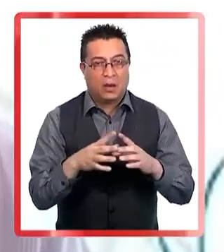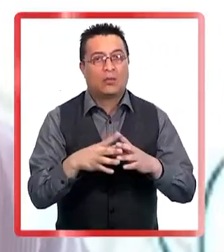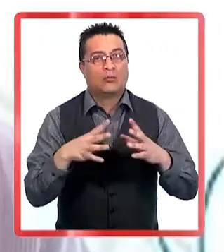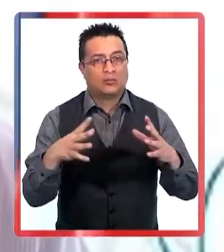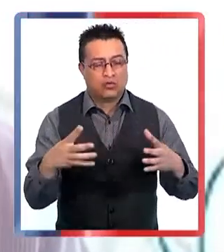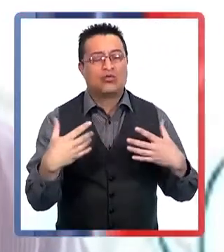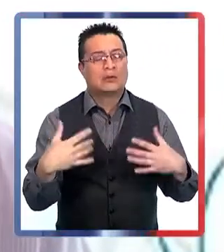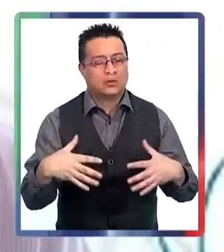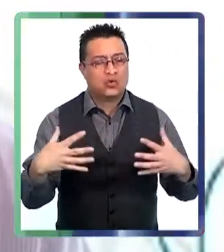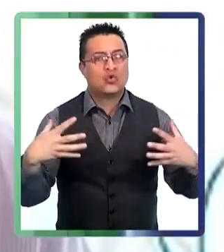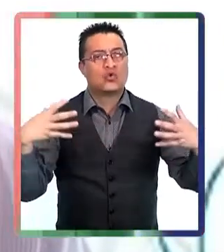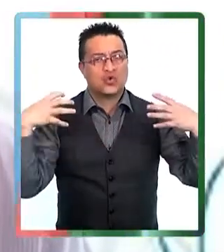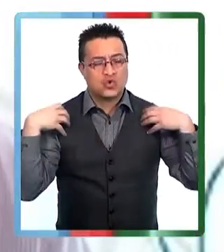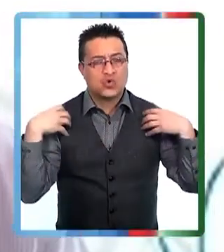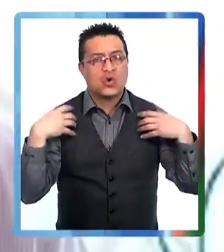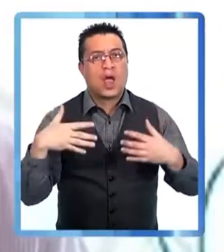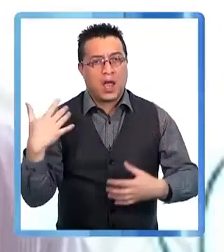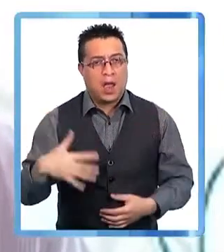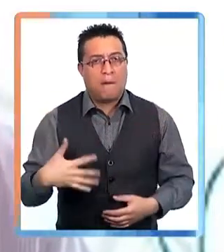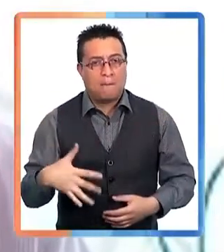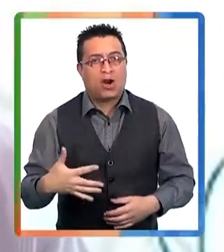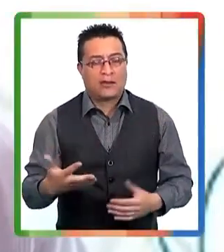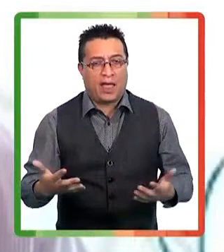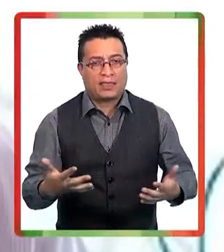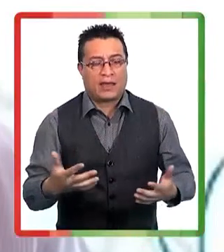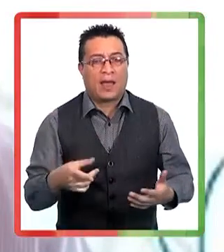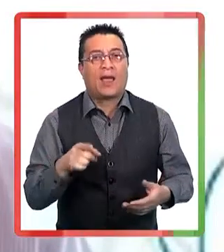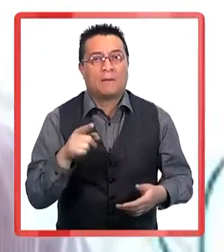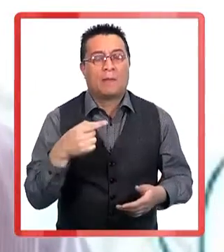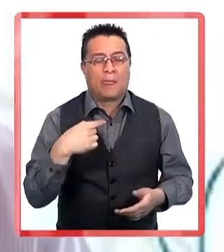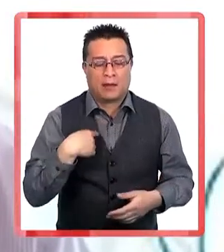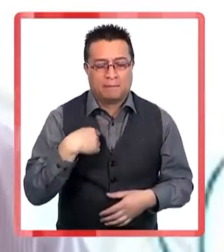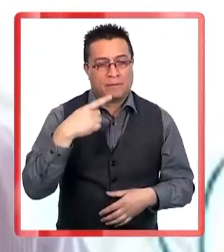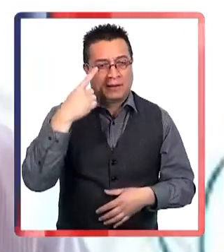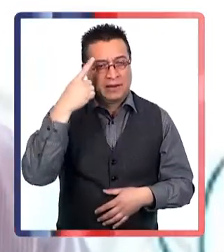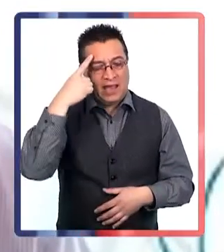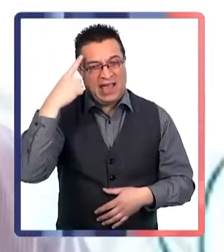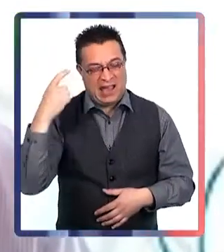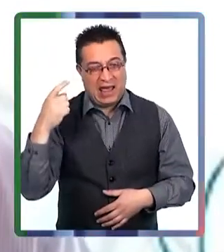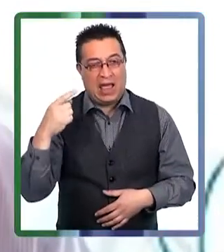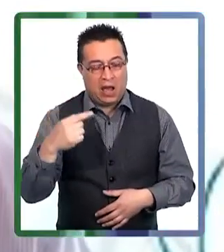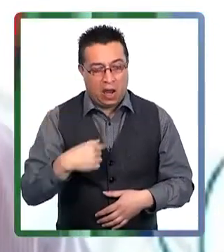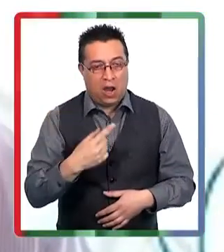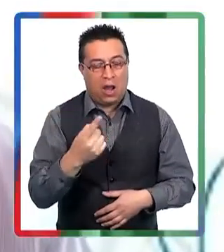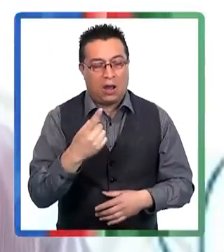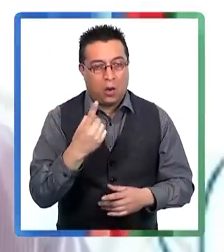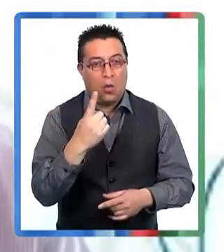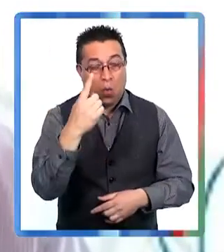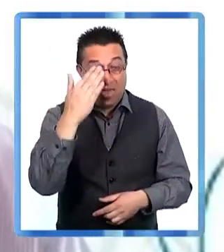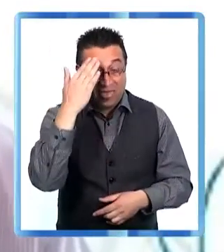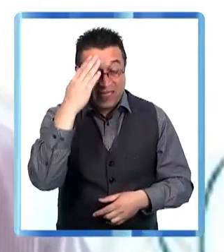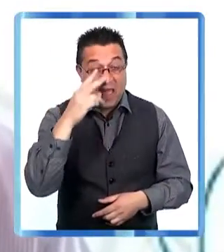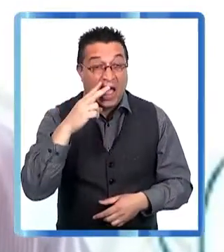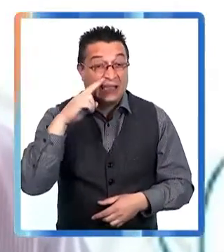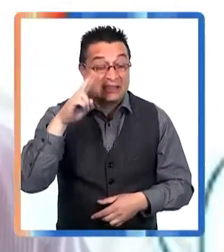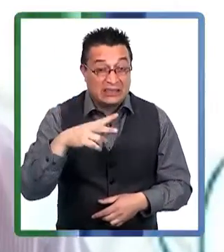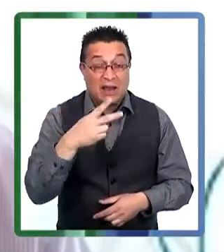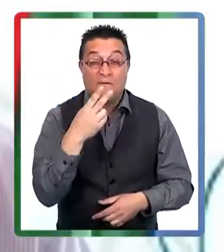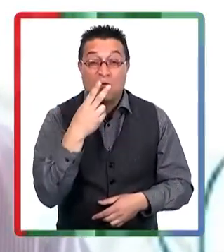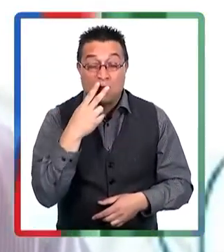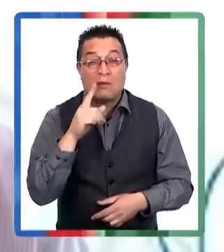Es muy, muy grande la carga, es muy, muy importante, y creo que más que un día sin